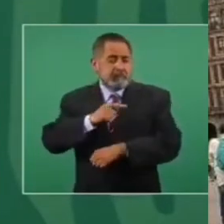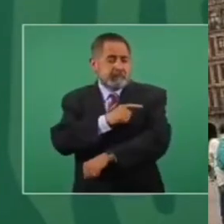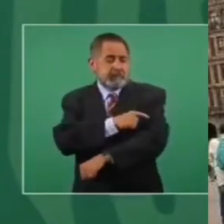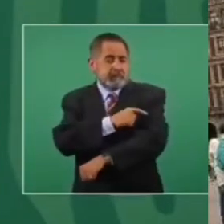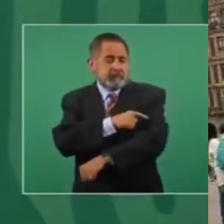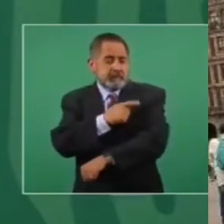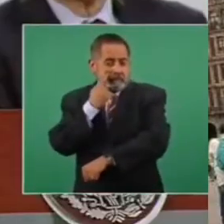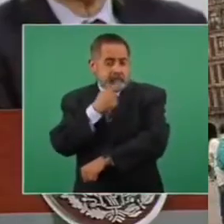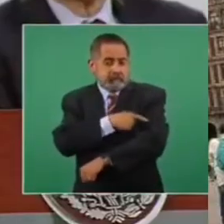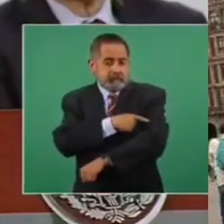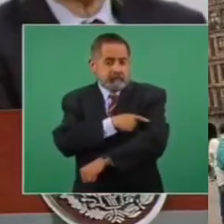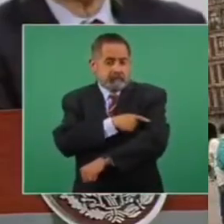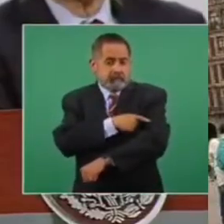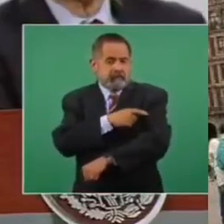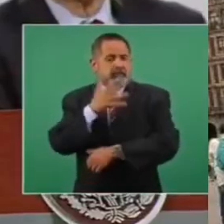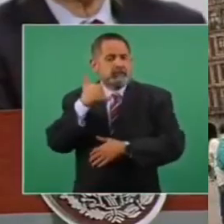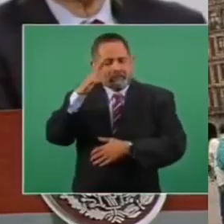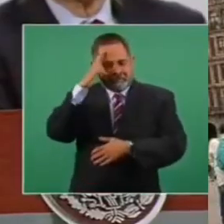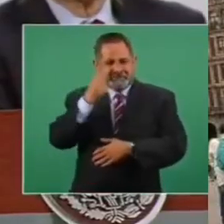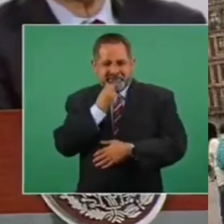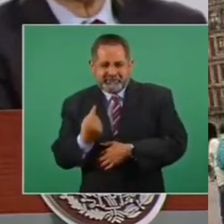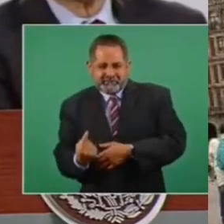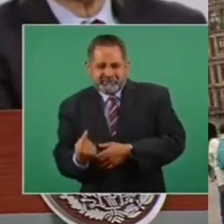de, mire, de cuando estábamos niños,